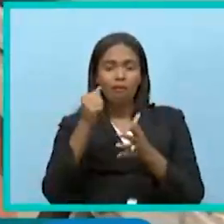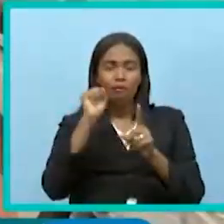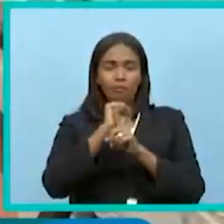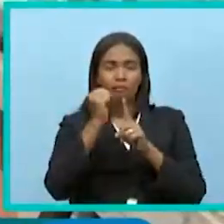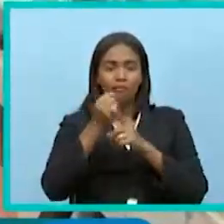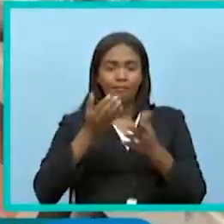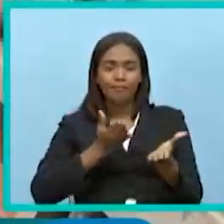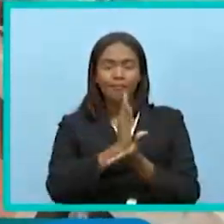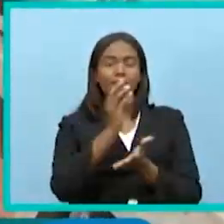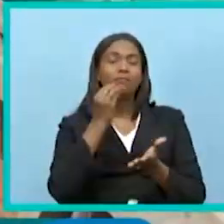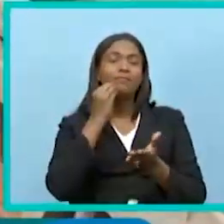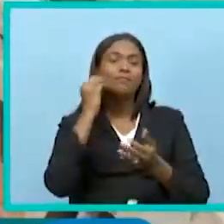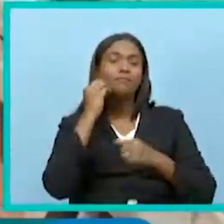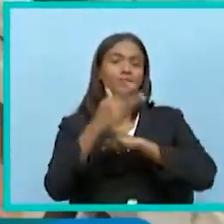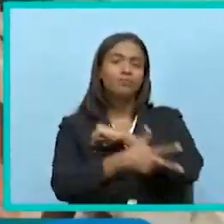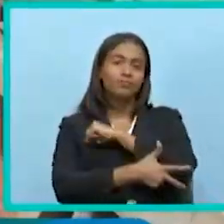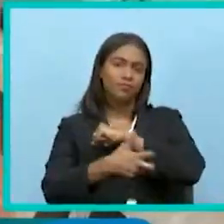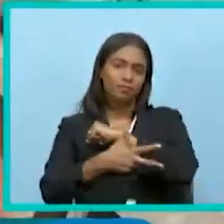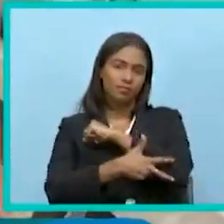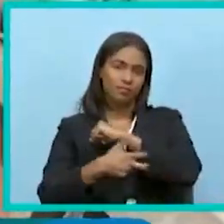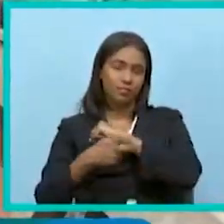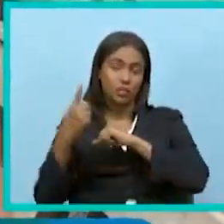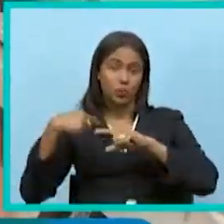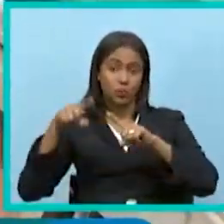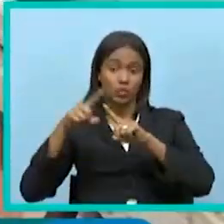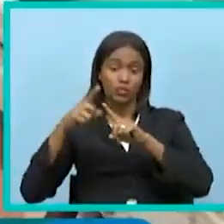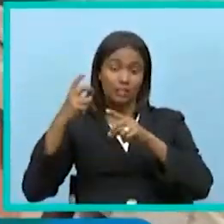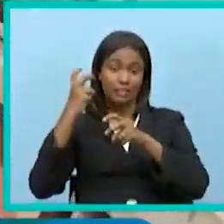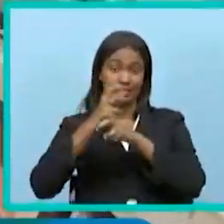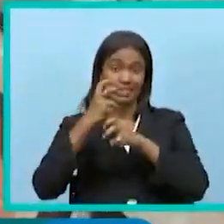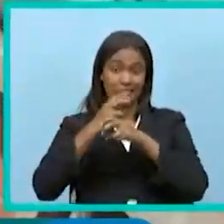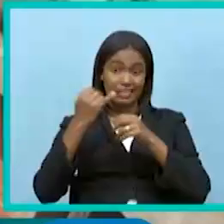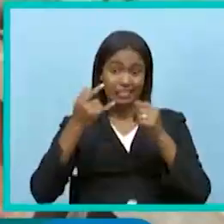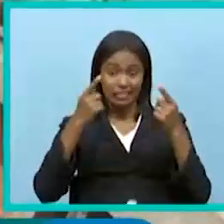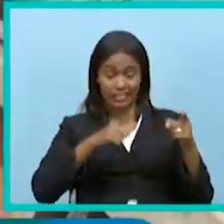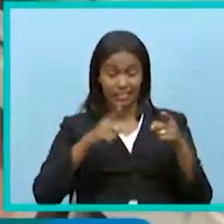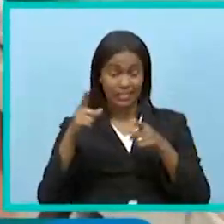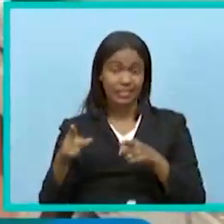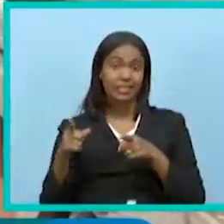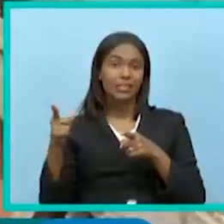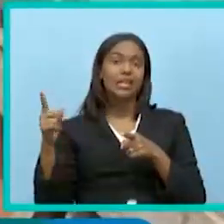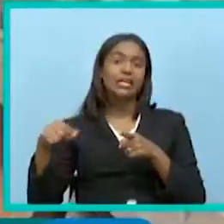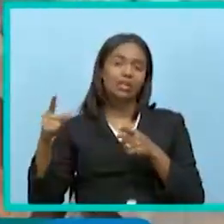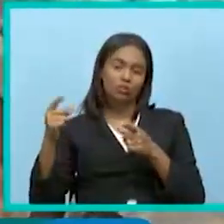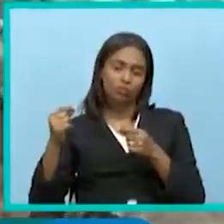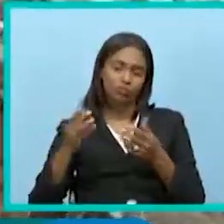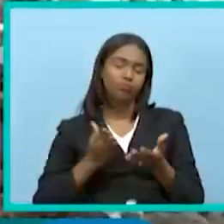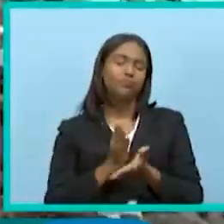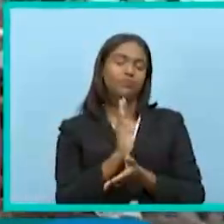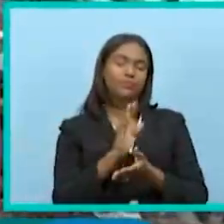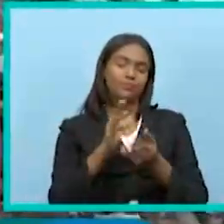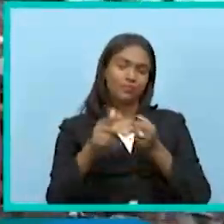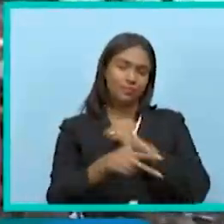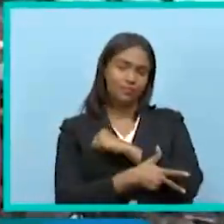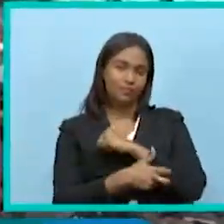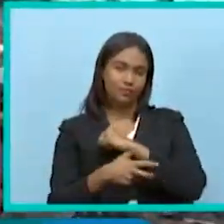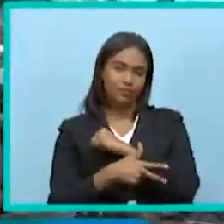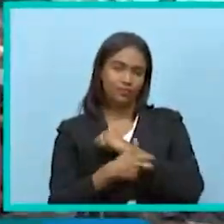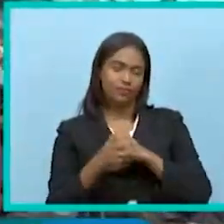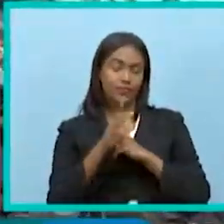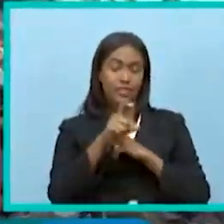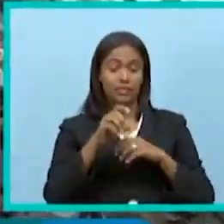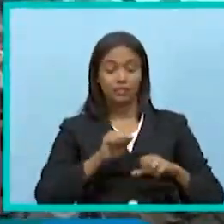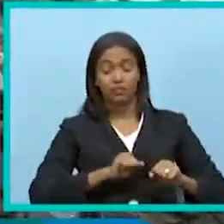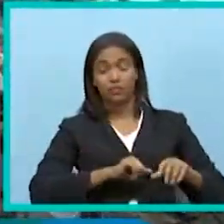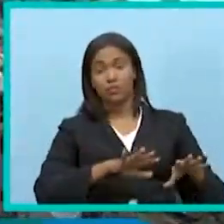situación cuando hay tiempos difíciles, tiempos de catástrofe, que las personas se ven precisados a